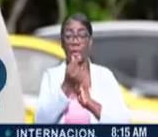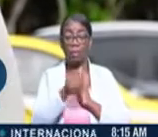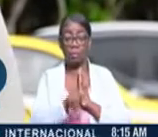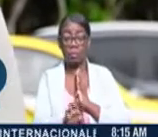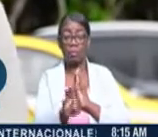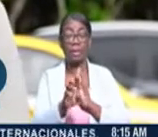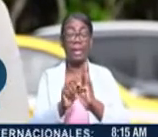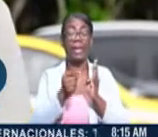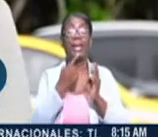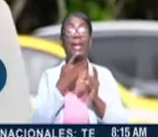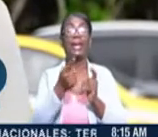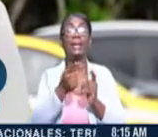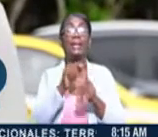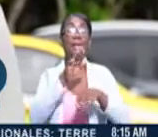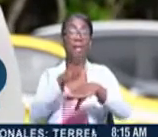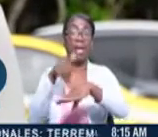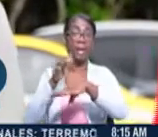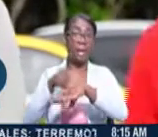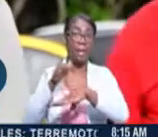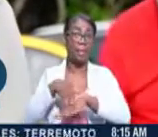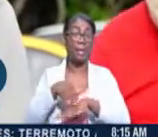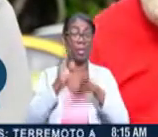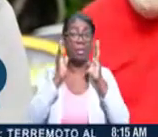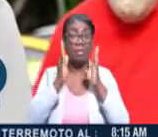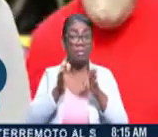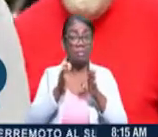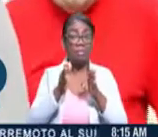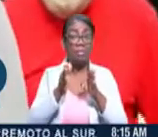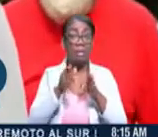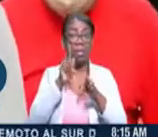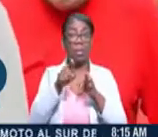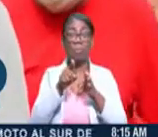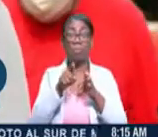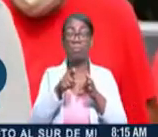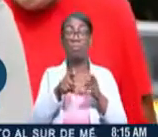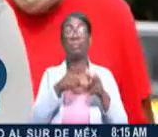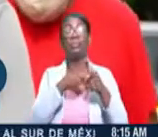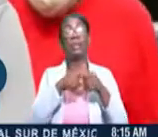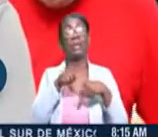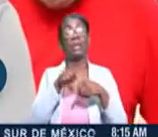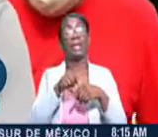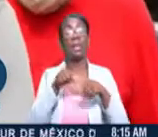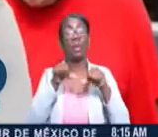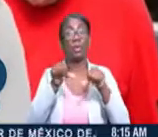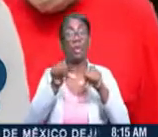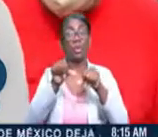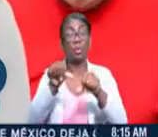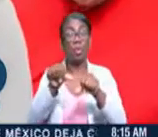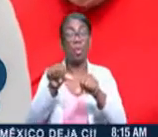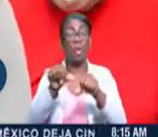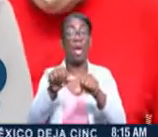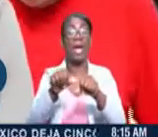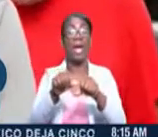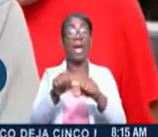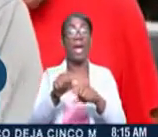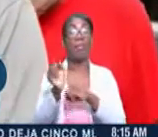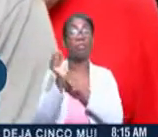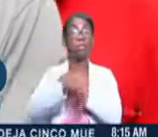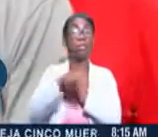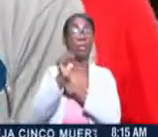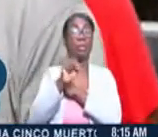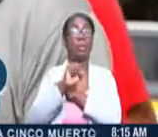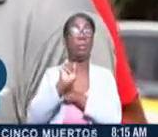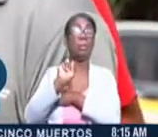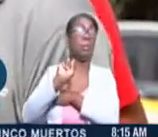atención, doctor, pero si este local insiste en esta mala práctica, ¿podría recaer una sanción al respecto? Cómo no. Es